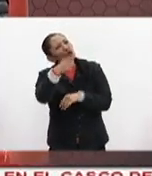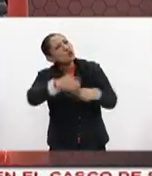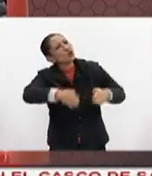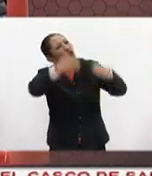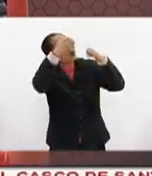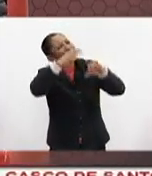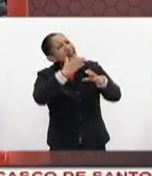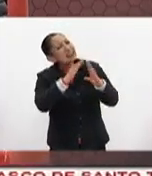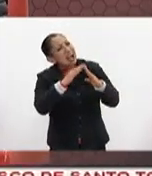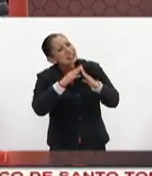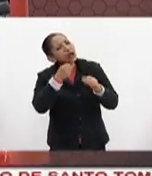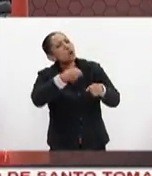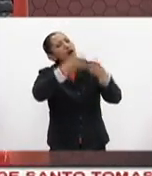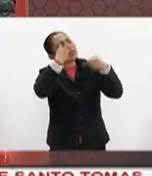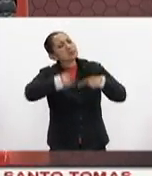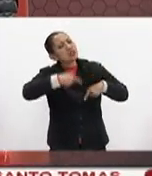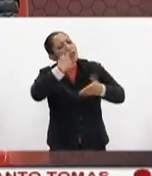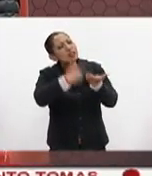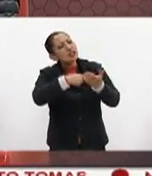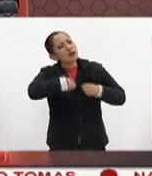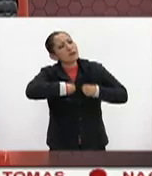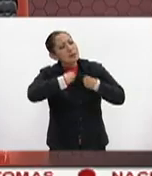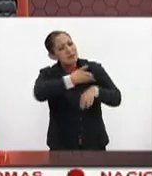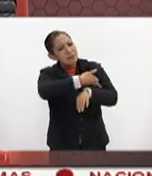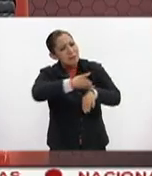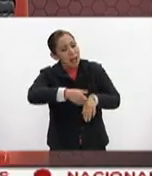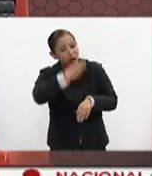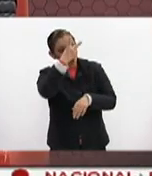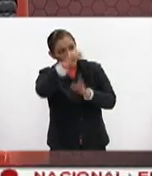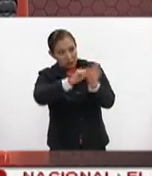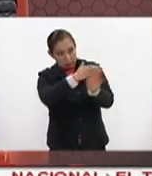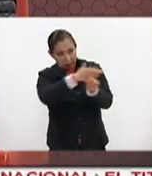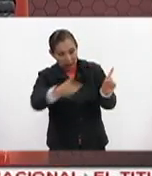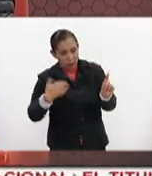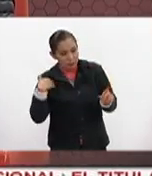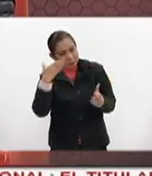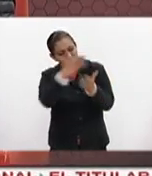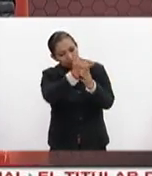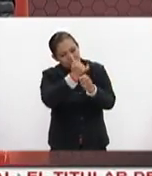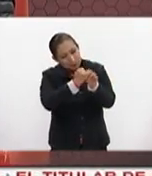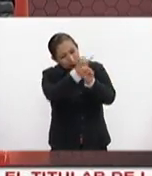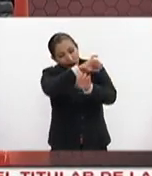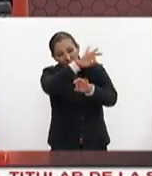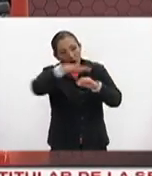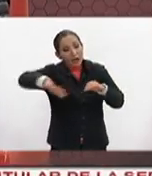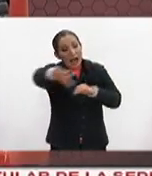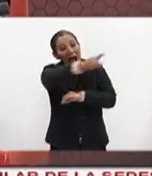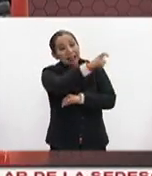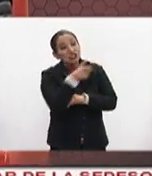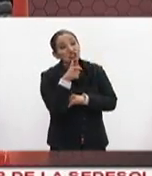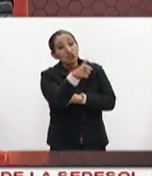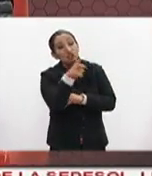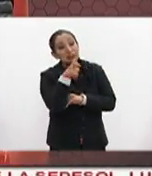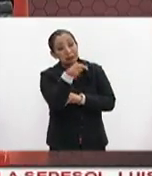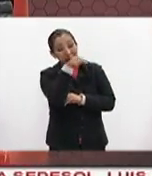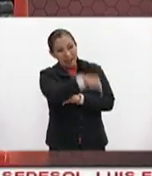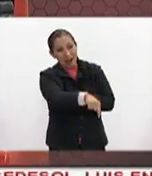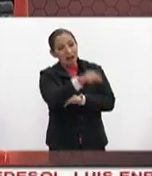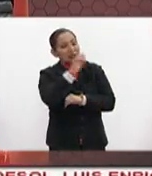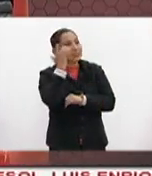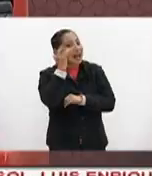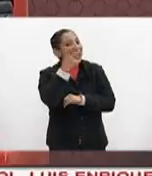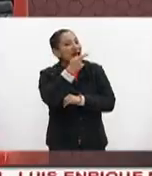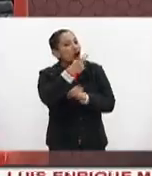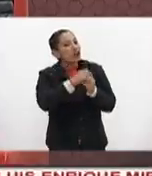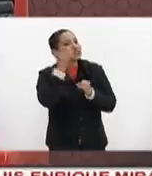el número de personas por familia. Desde hace 2 meses y medio, en toda la zona de Xochimilco, ¿sí? En San Gregorio,